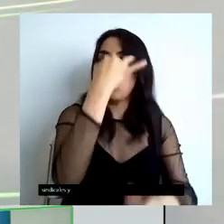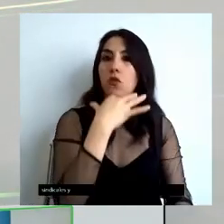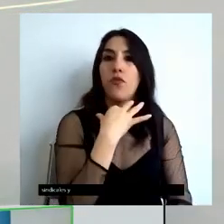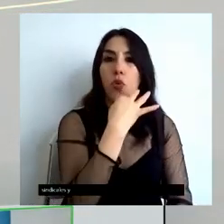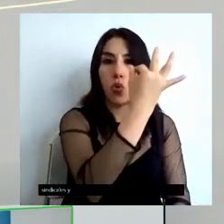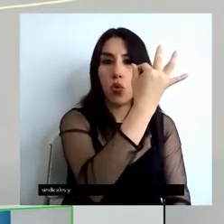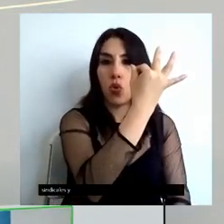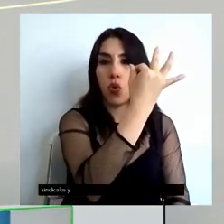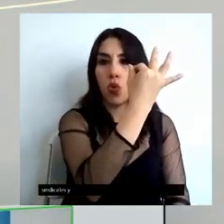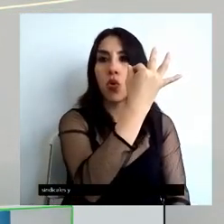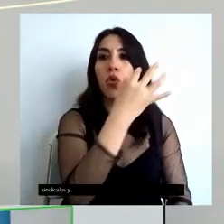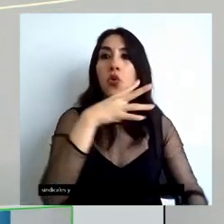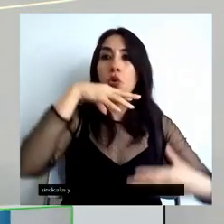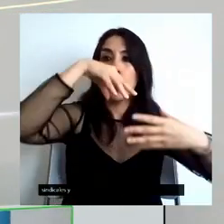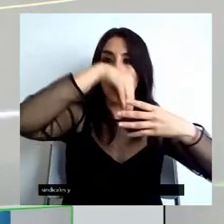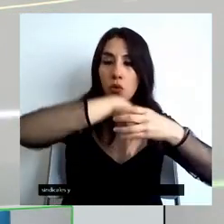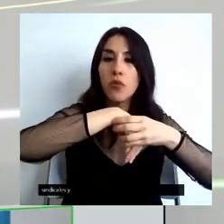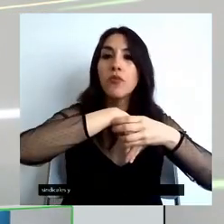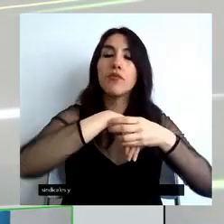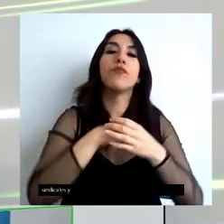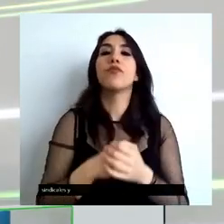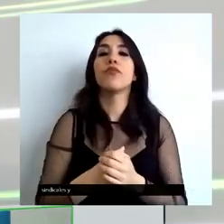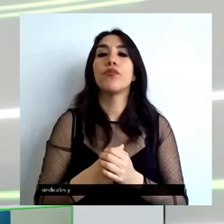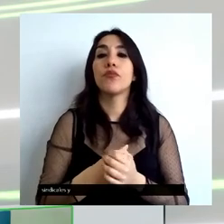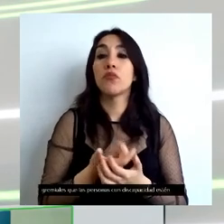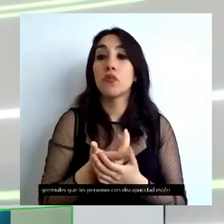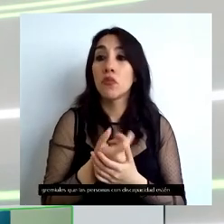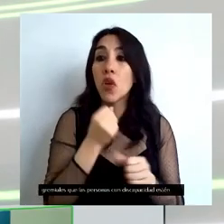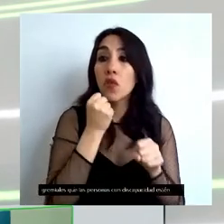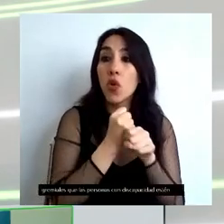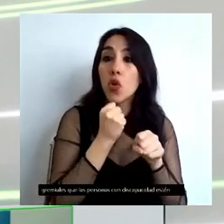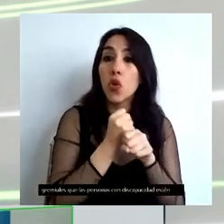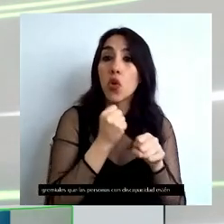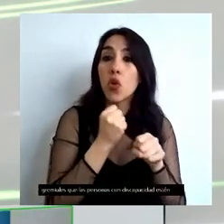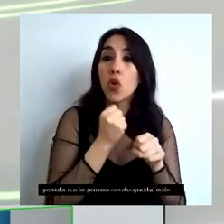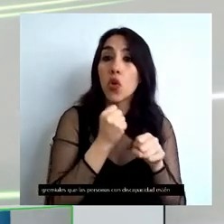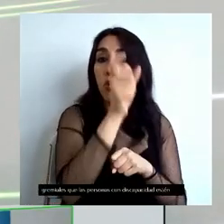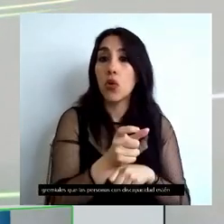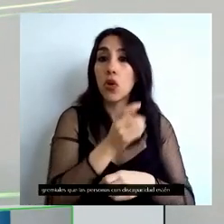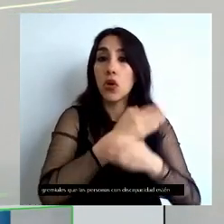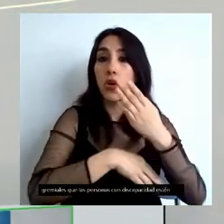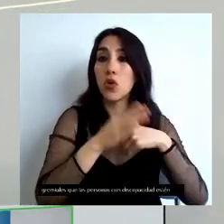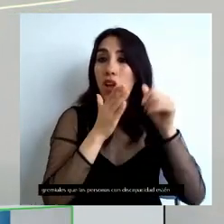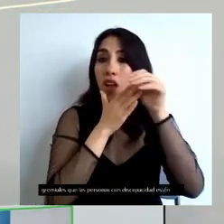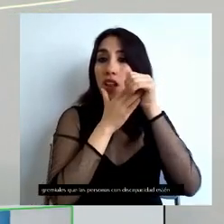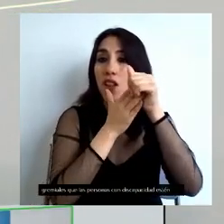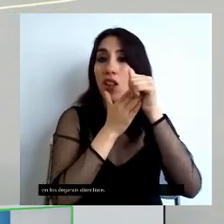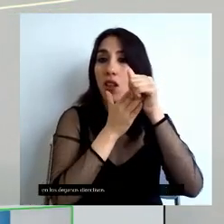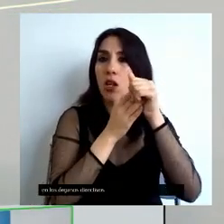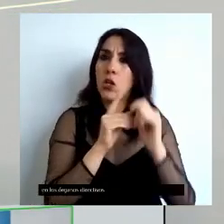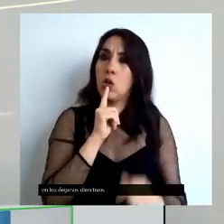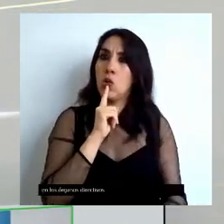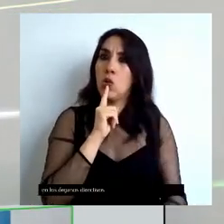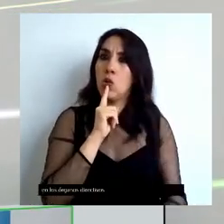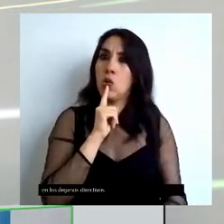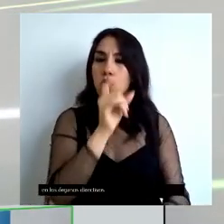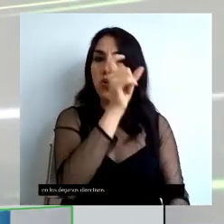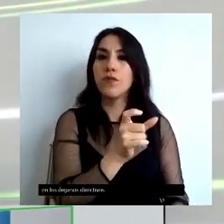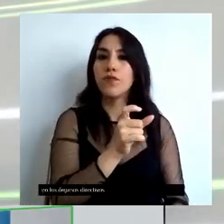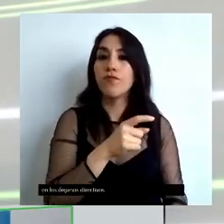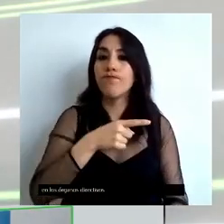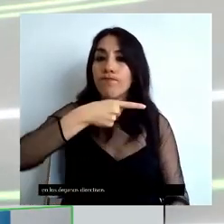organizaciones de trabajadores y empleadores. Que, así como también hemos abogado por mucho tiempo para que haya más